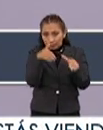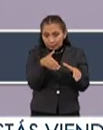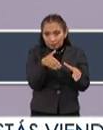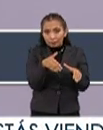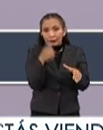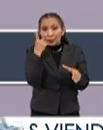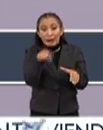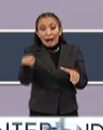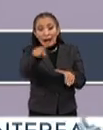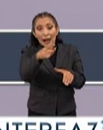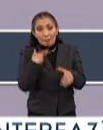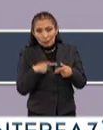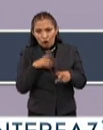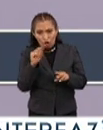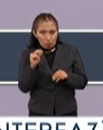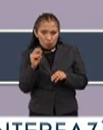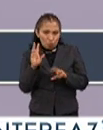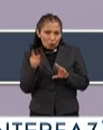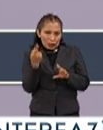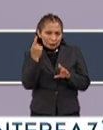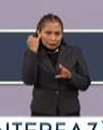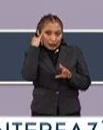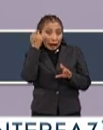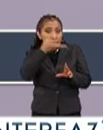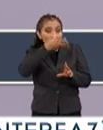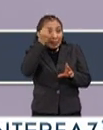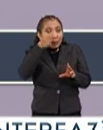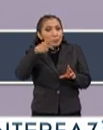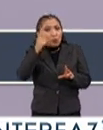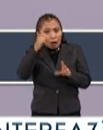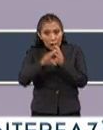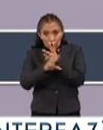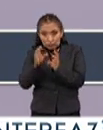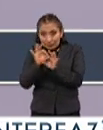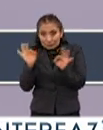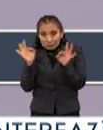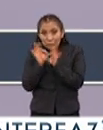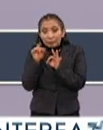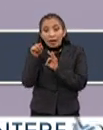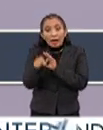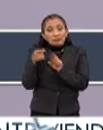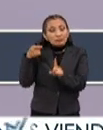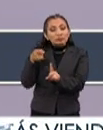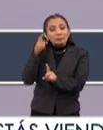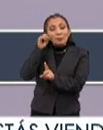parte para que los no indígenas aprendan, pero algo que es muy relevante es que